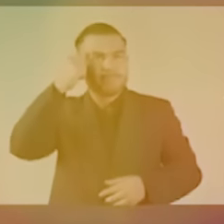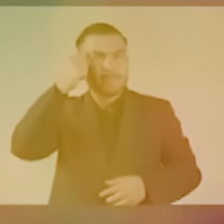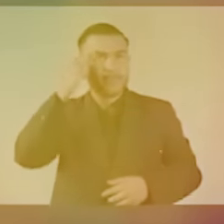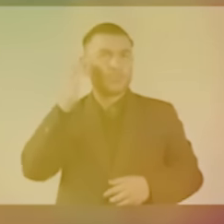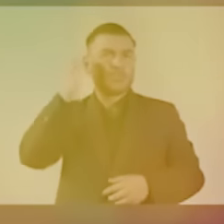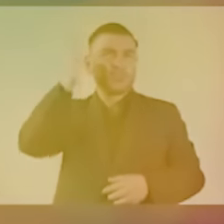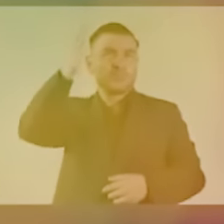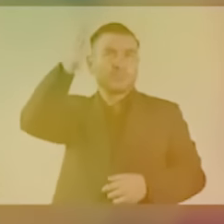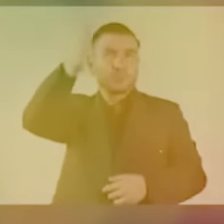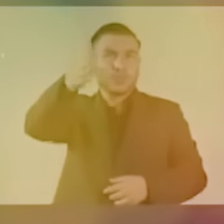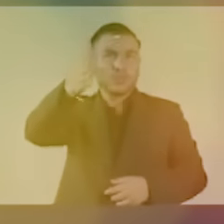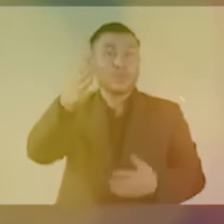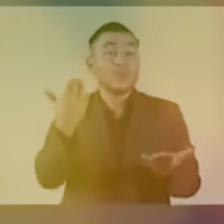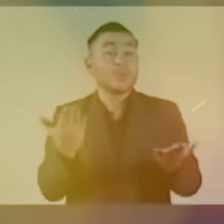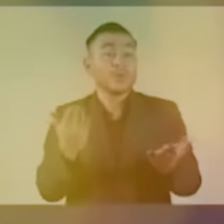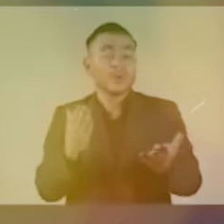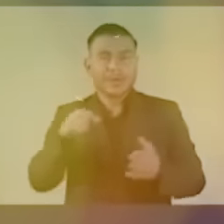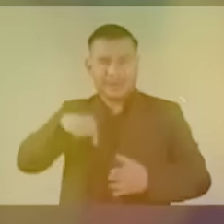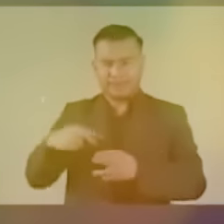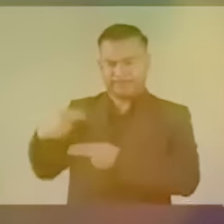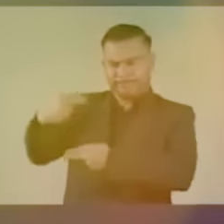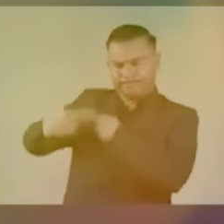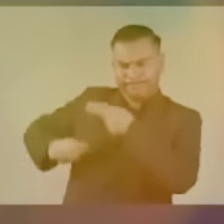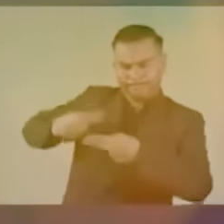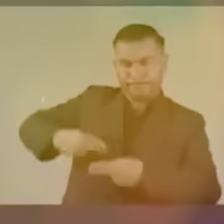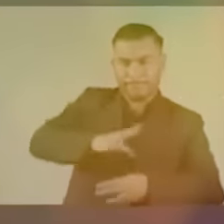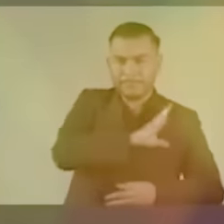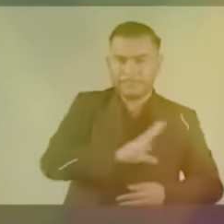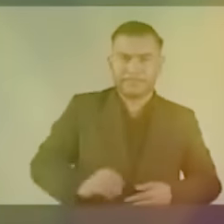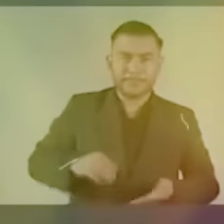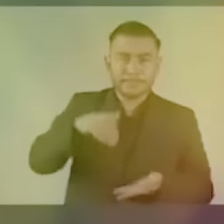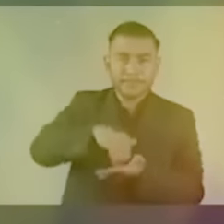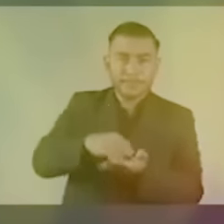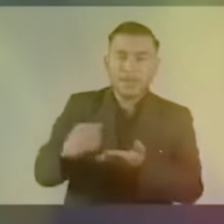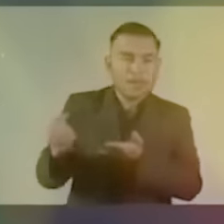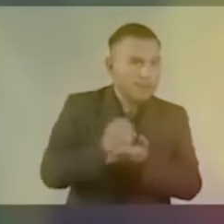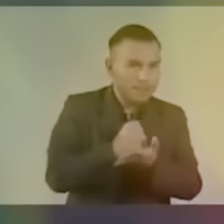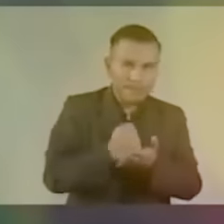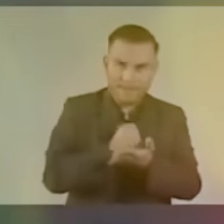plazo y vamos a dejarle un legado al pueblo salvadoreño, un legado que no se borre con la historia.